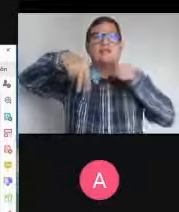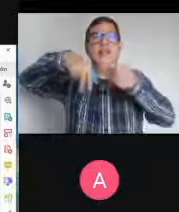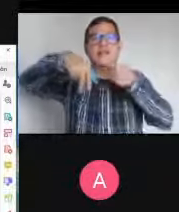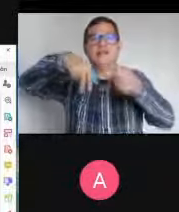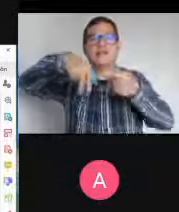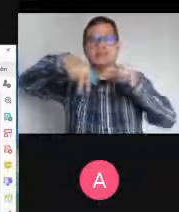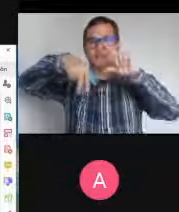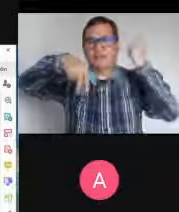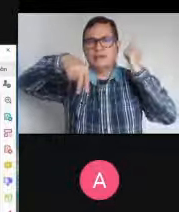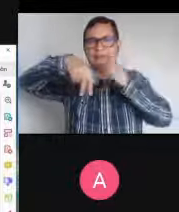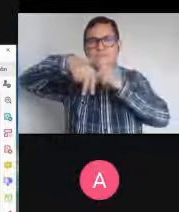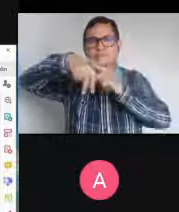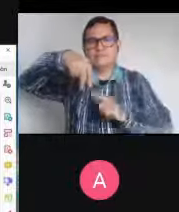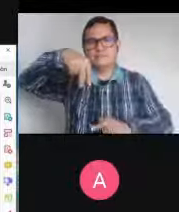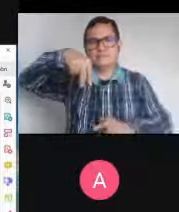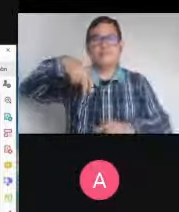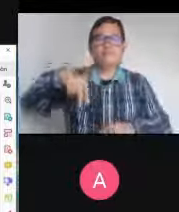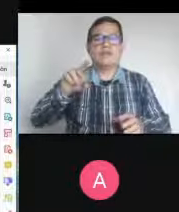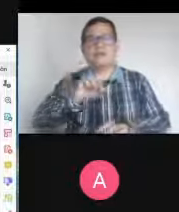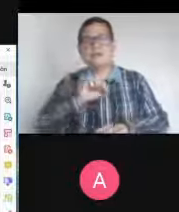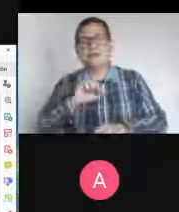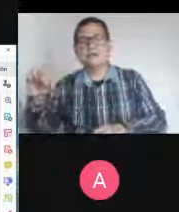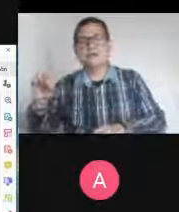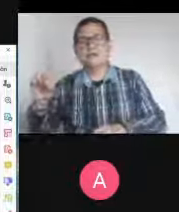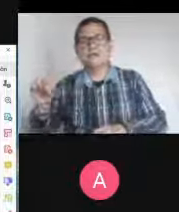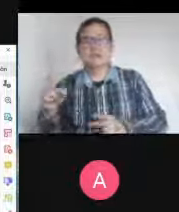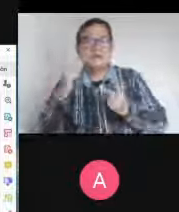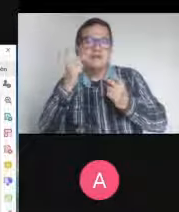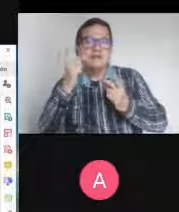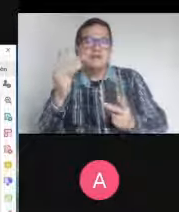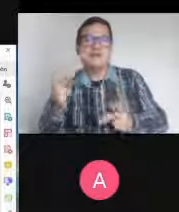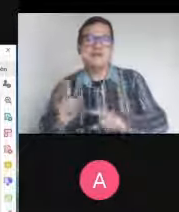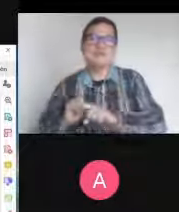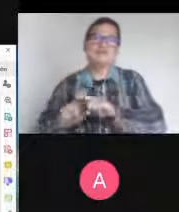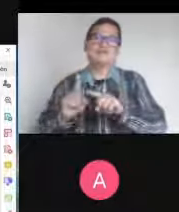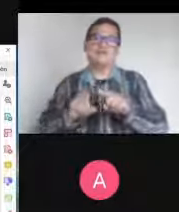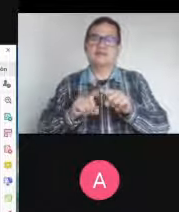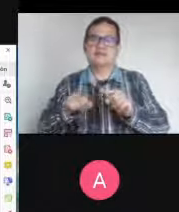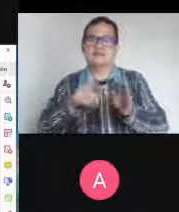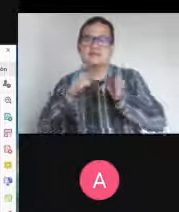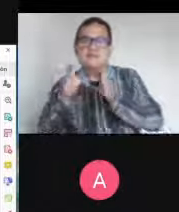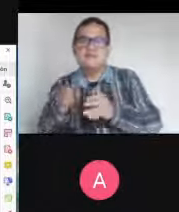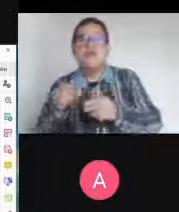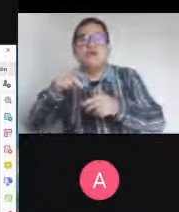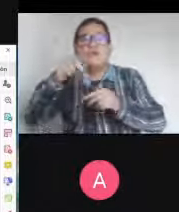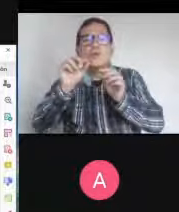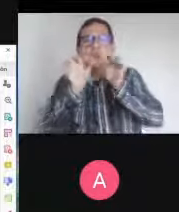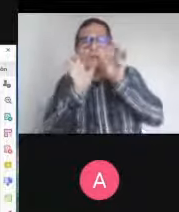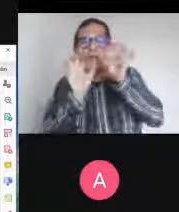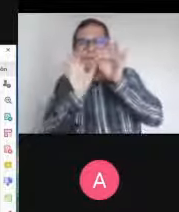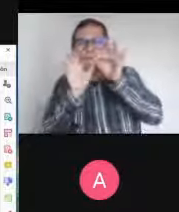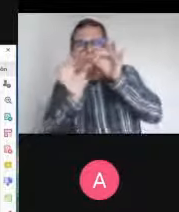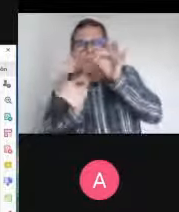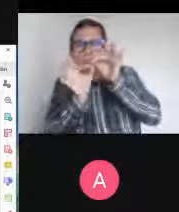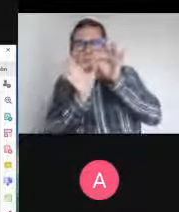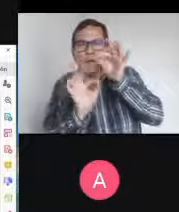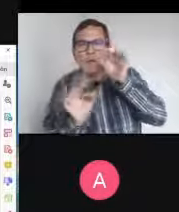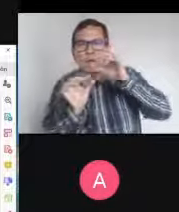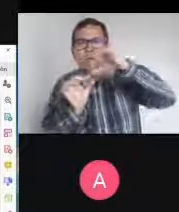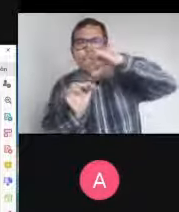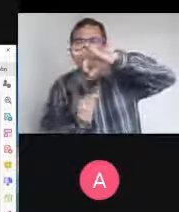¿Listos? En la parte derecha, pues vemos diferentes tipos de condensadores como vienen de forma física como